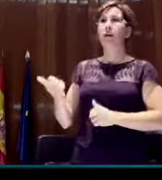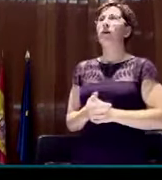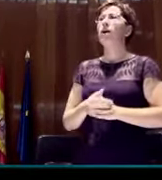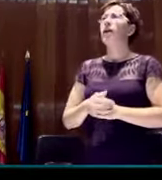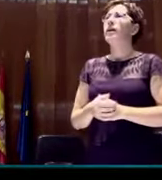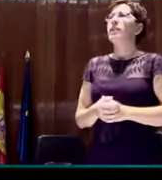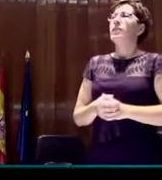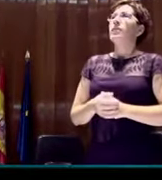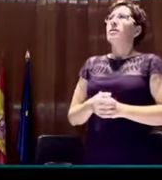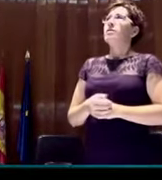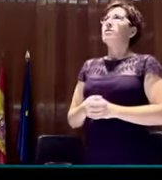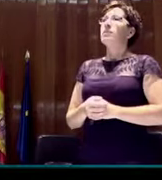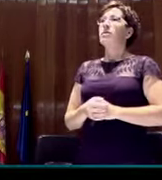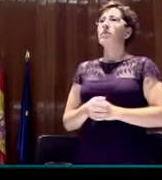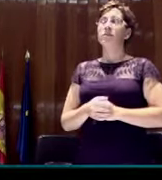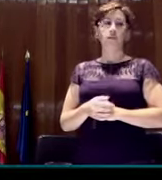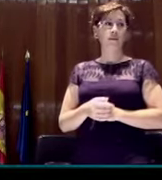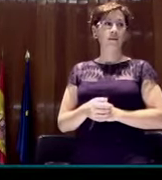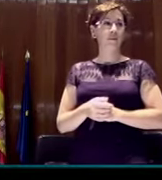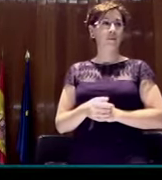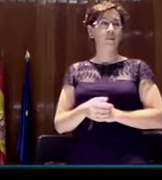y resulta